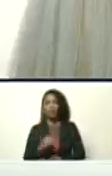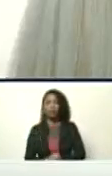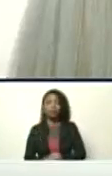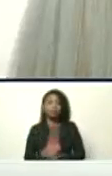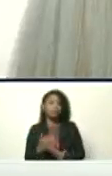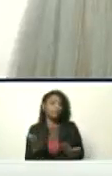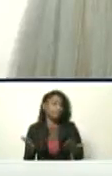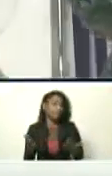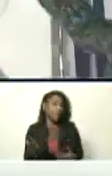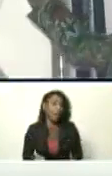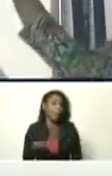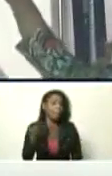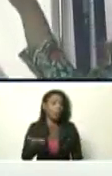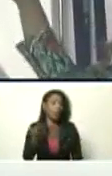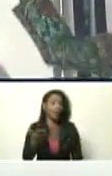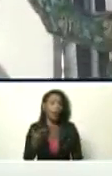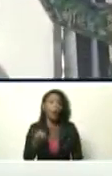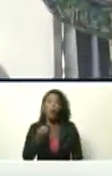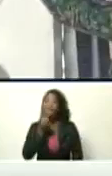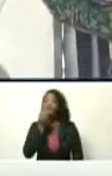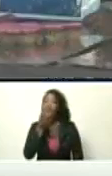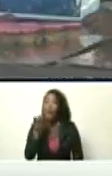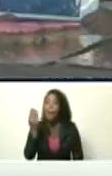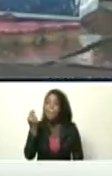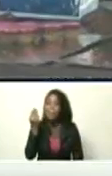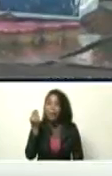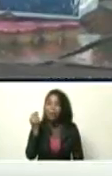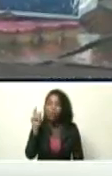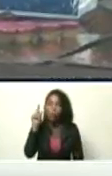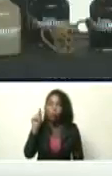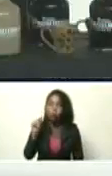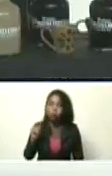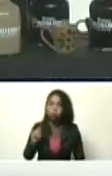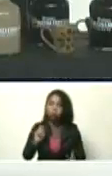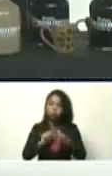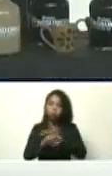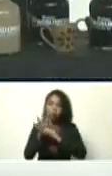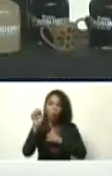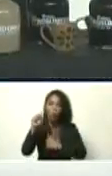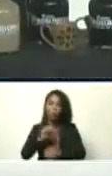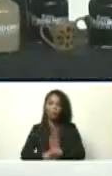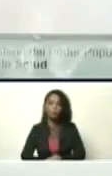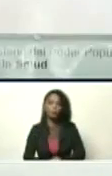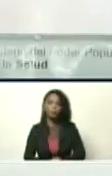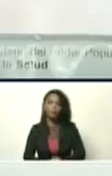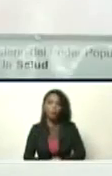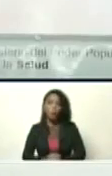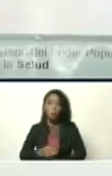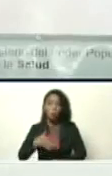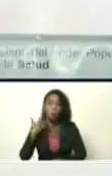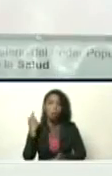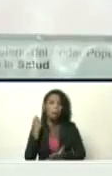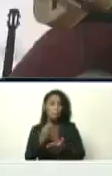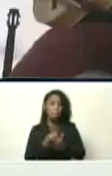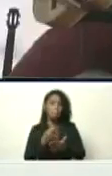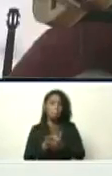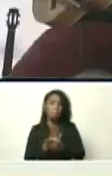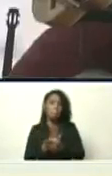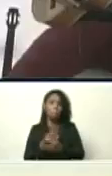en lo fundamental, a buen precio. Buen precio. lo puede pagar